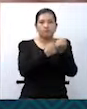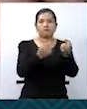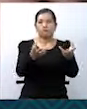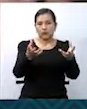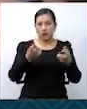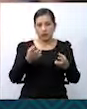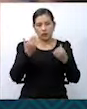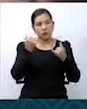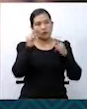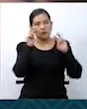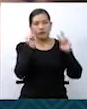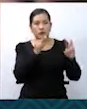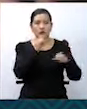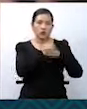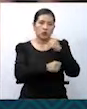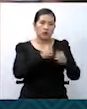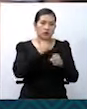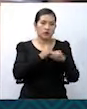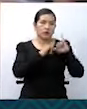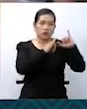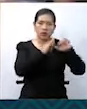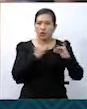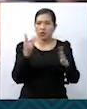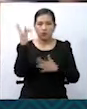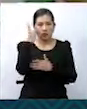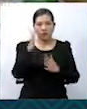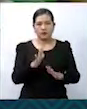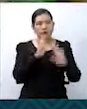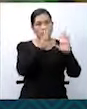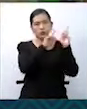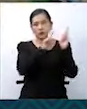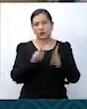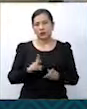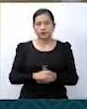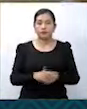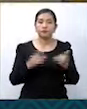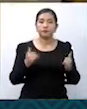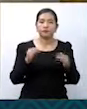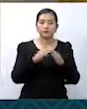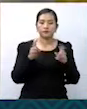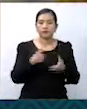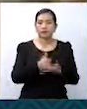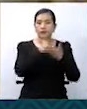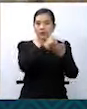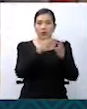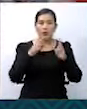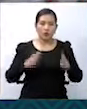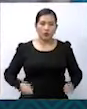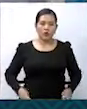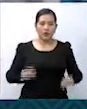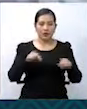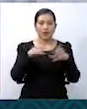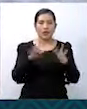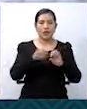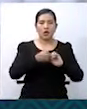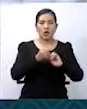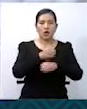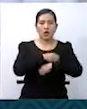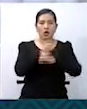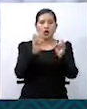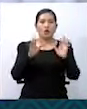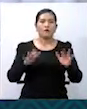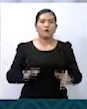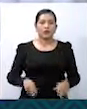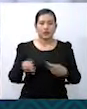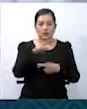pasando nuestros compatriotas en el departamento de Pando. La ayuda humanitaria será recolectada en oficinas de relaciones públicas del